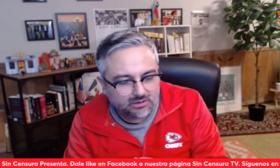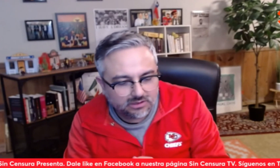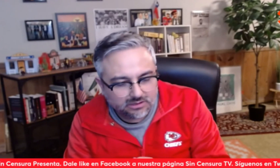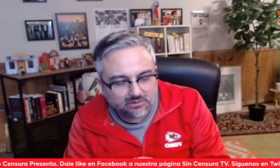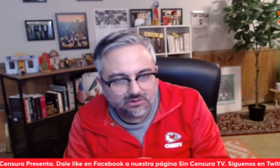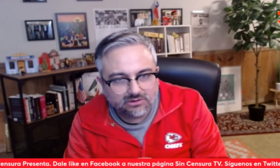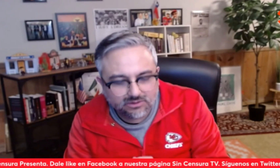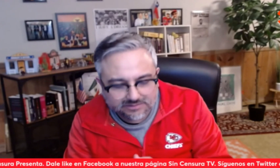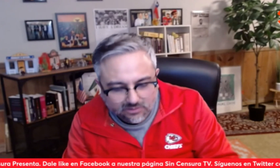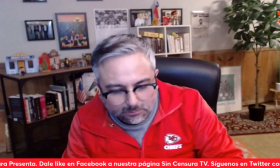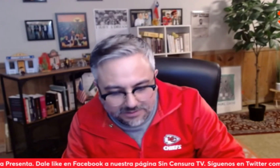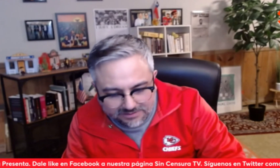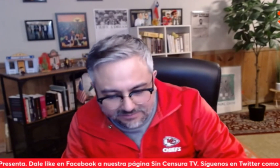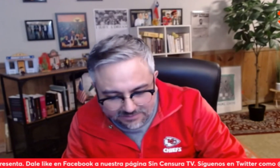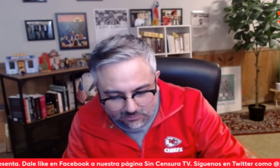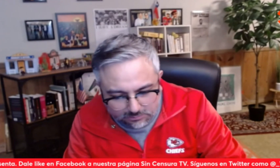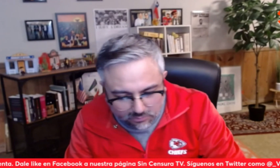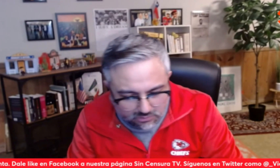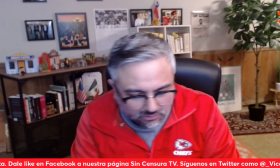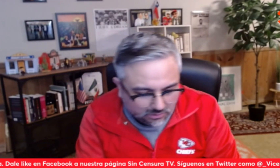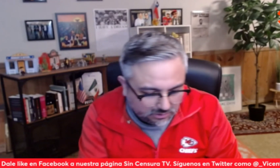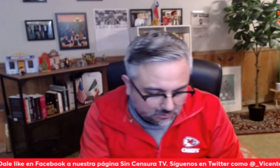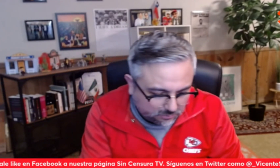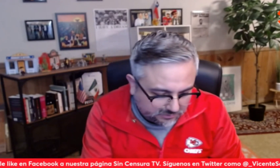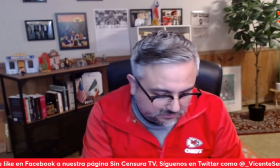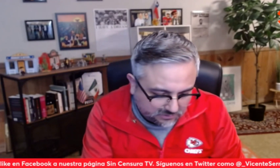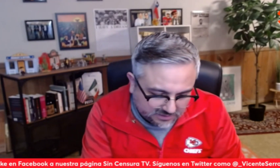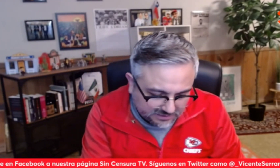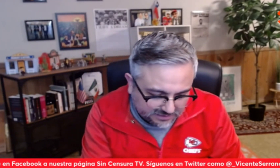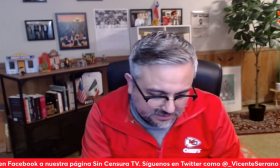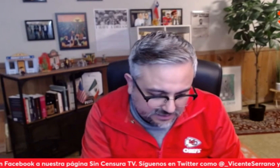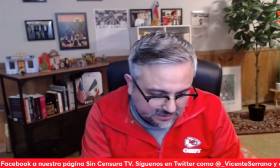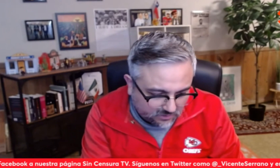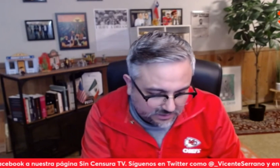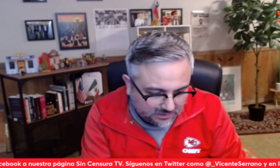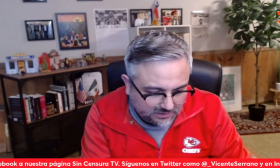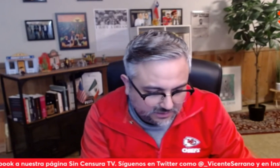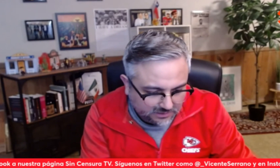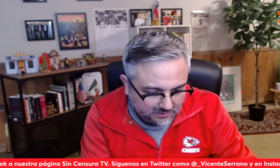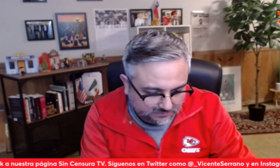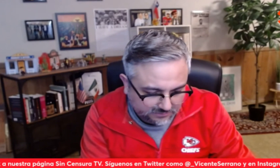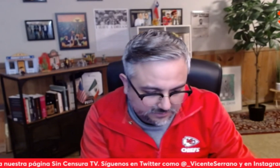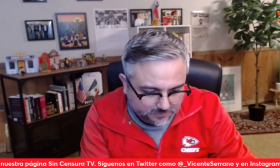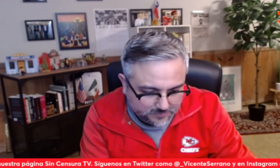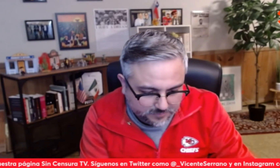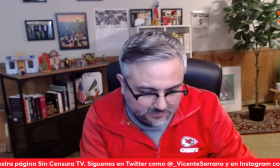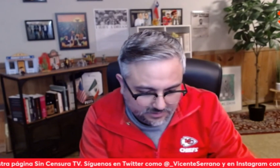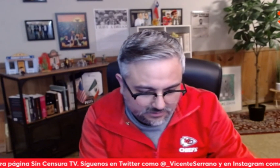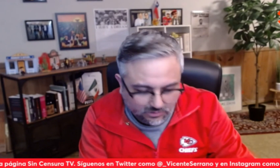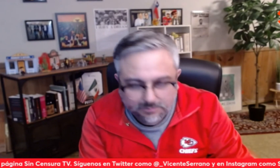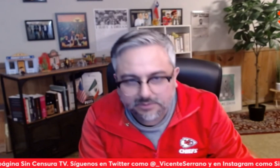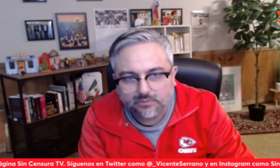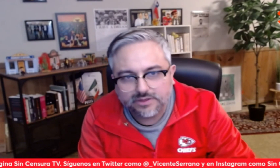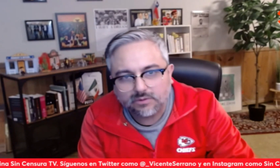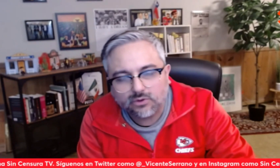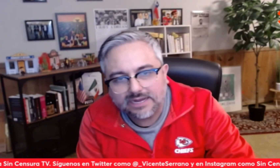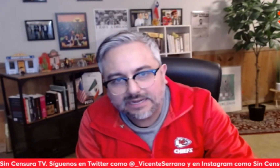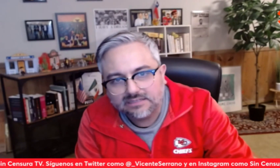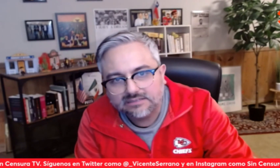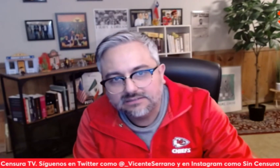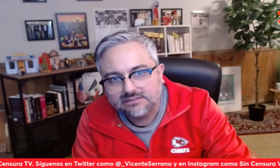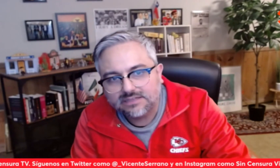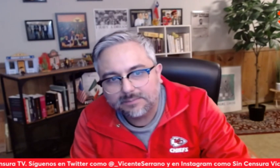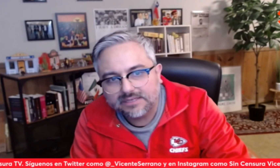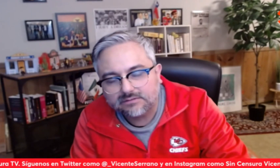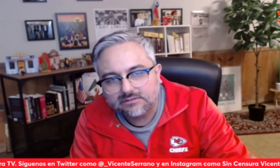incómodo, ¿no? Creo que se compadece de él un poco, puesto que, híjole, no le pregunta cuánto